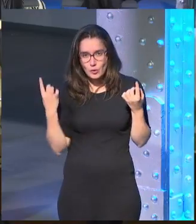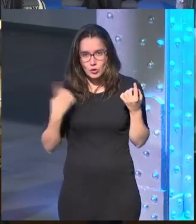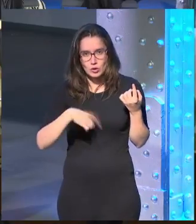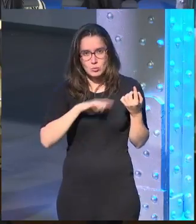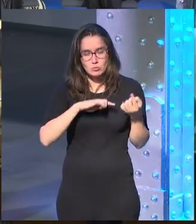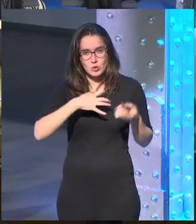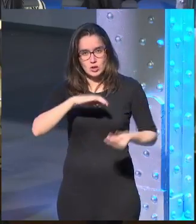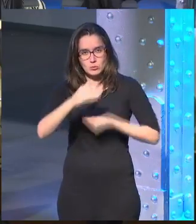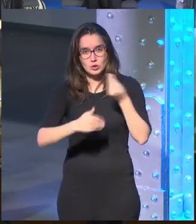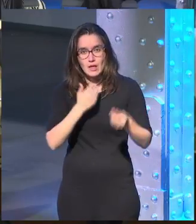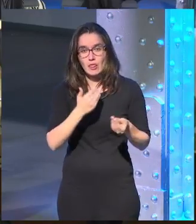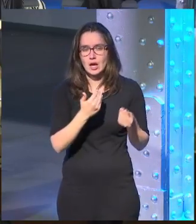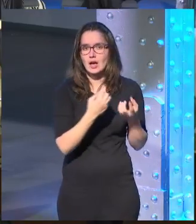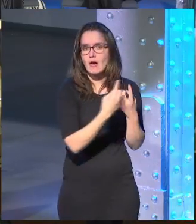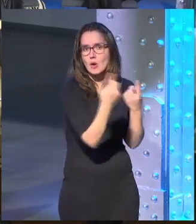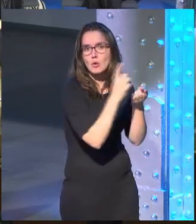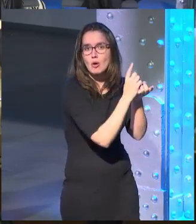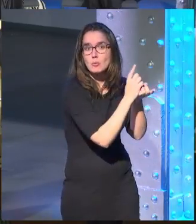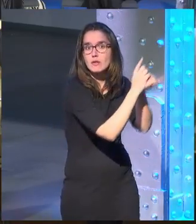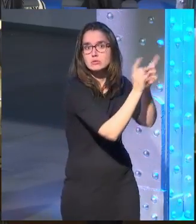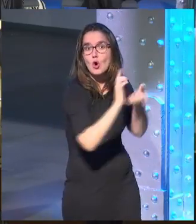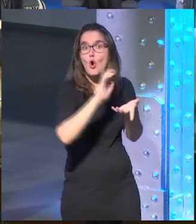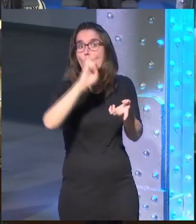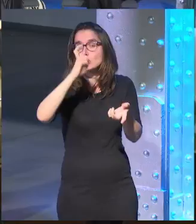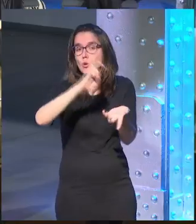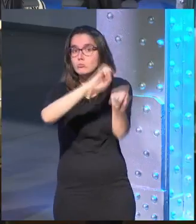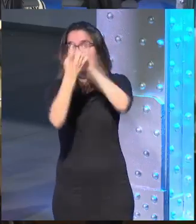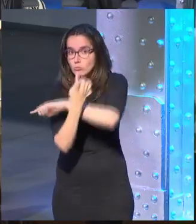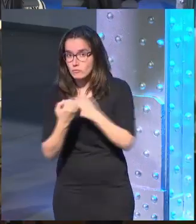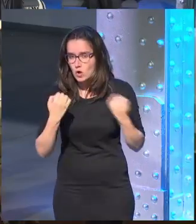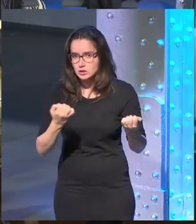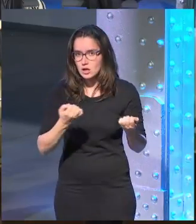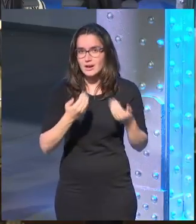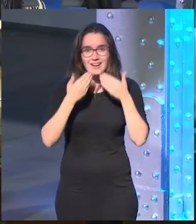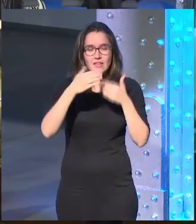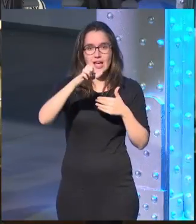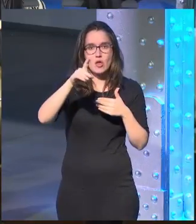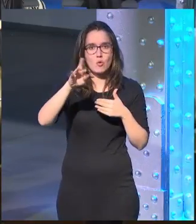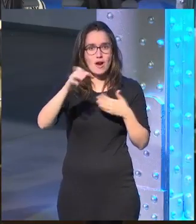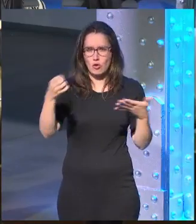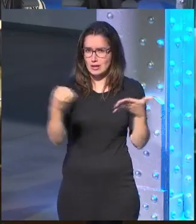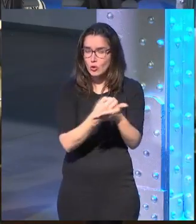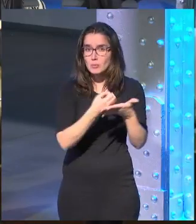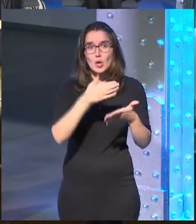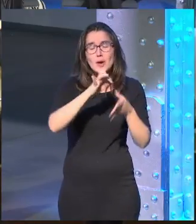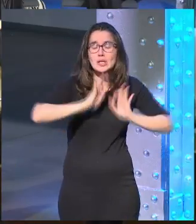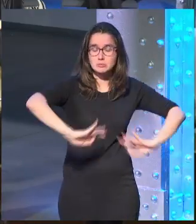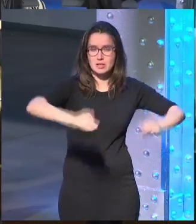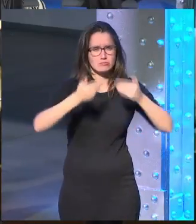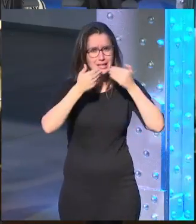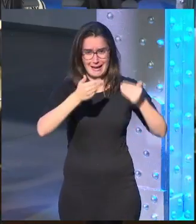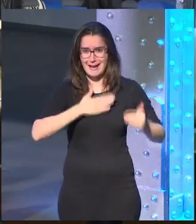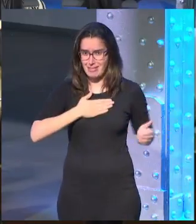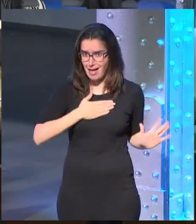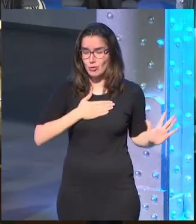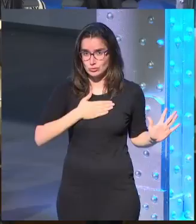podemos hacer cosas en pequeña escala, en gran escala. Agradeceros a todos, sobre todo a Eduardo, que es encantado. Soy guapo de